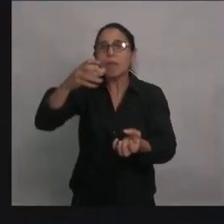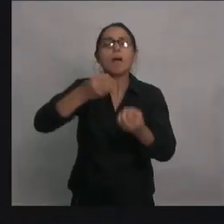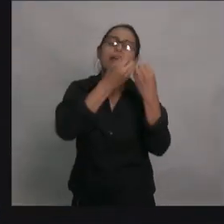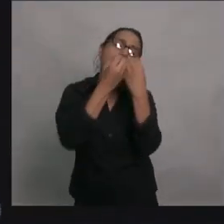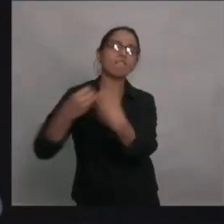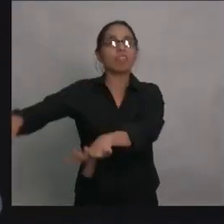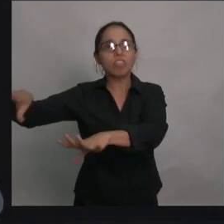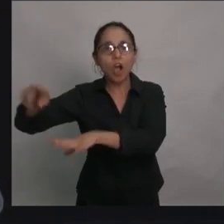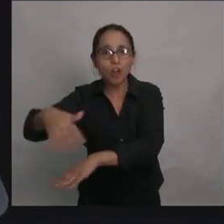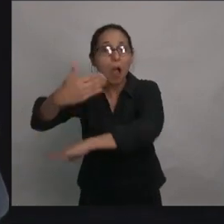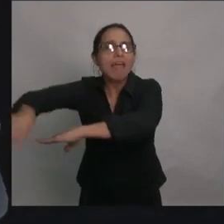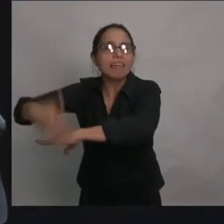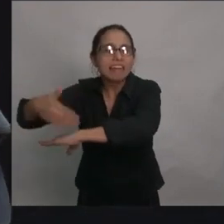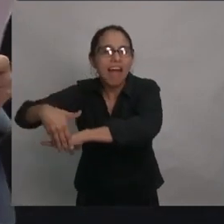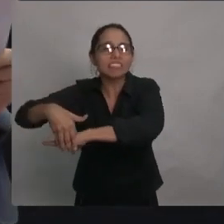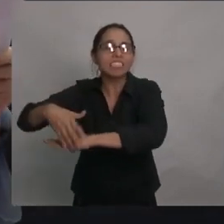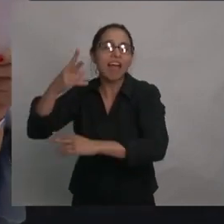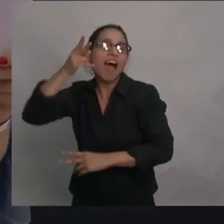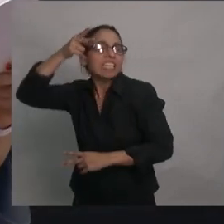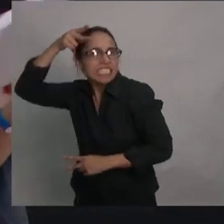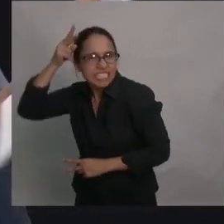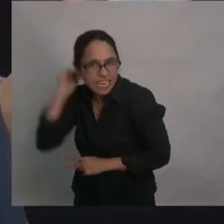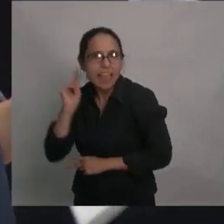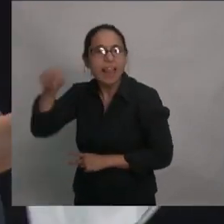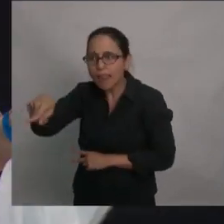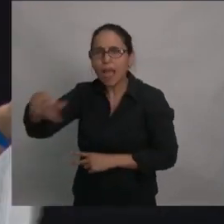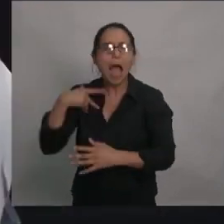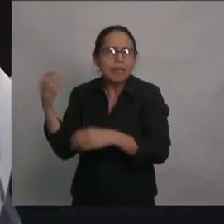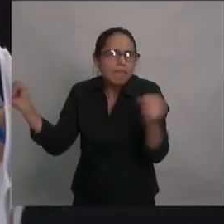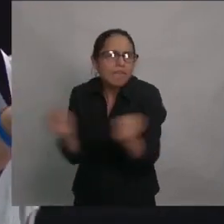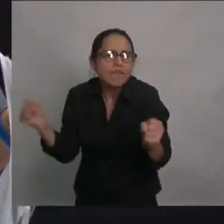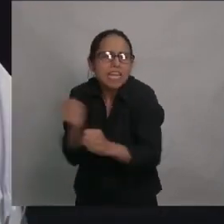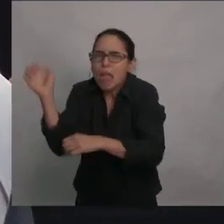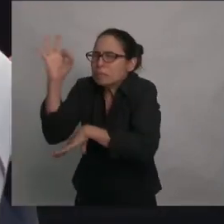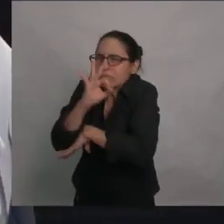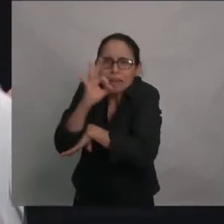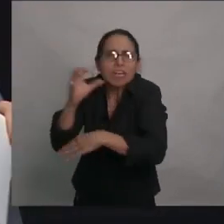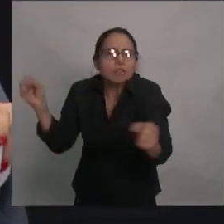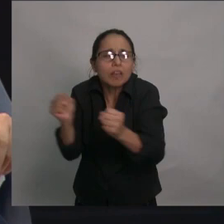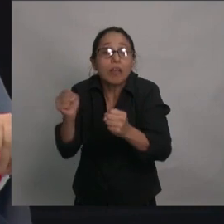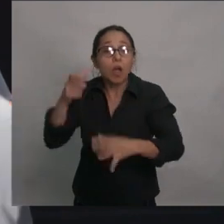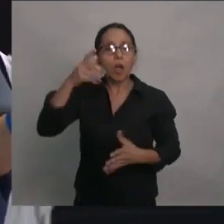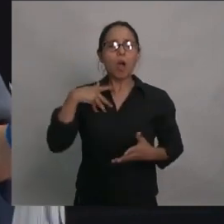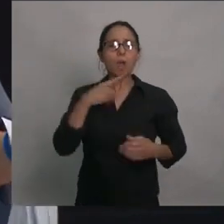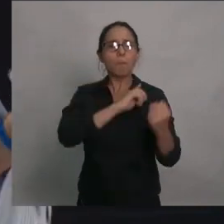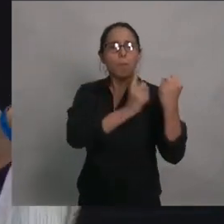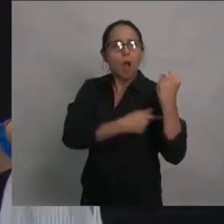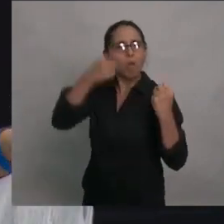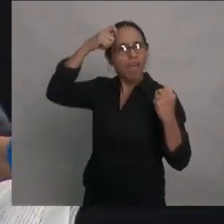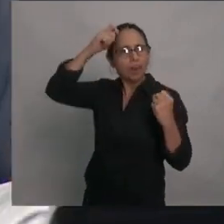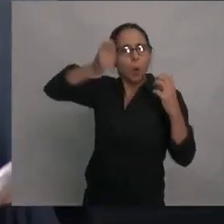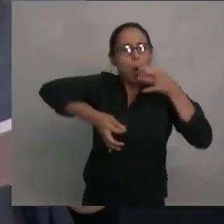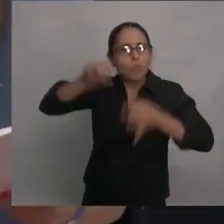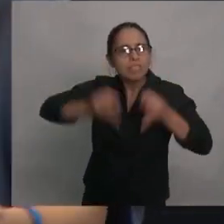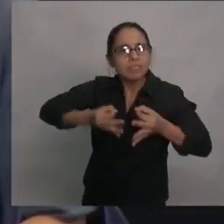Chile, cuando la temperatura no superaba 0 grados. Y la resistencia judicial, el poder judicial que también